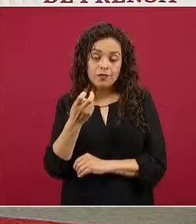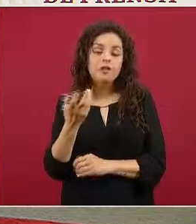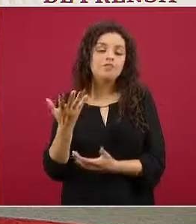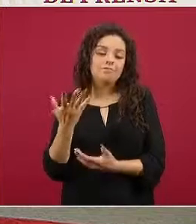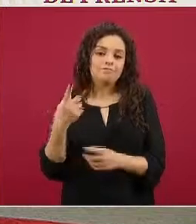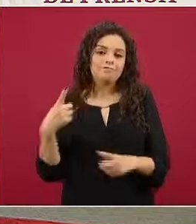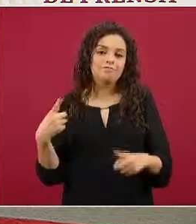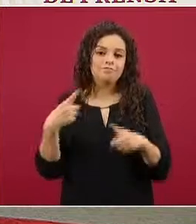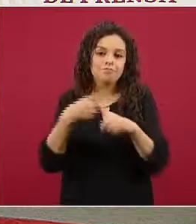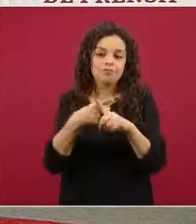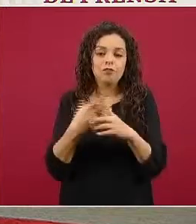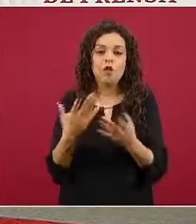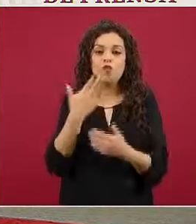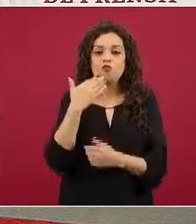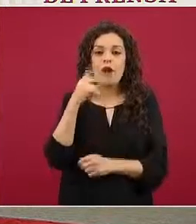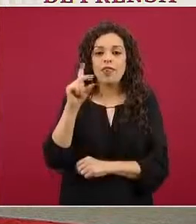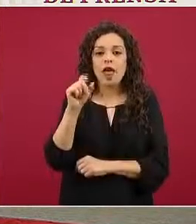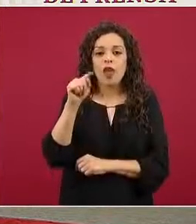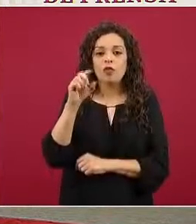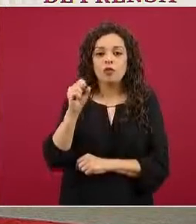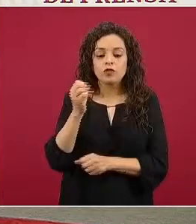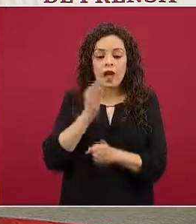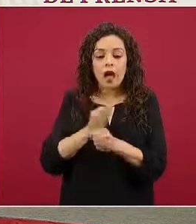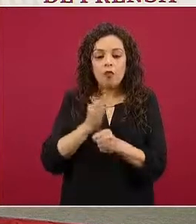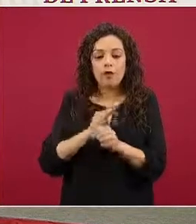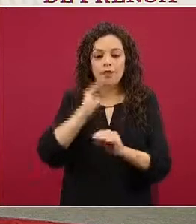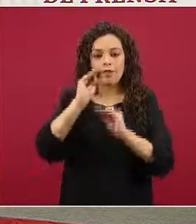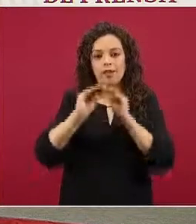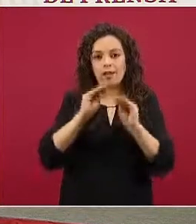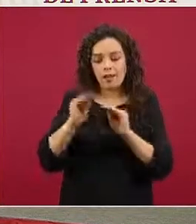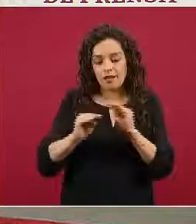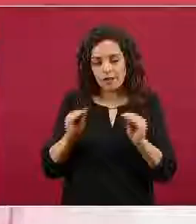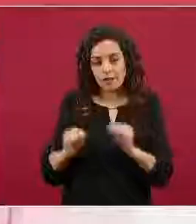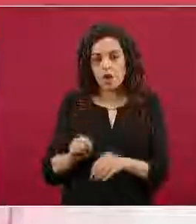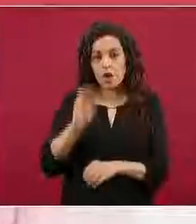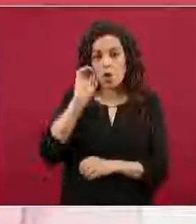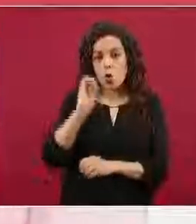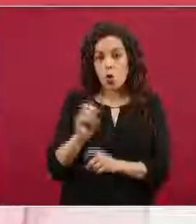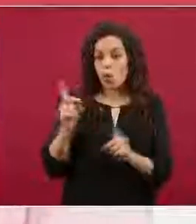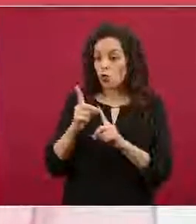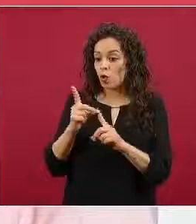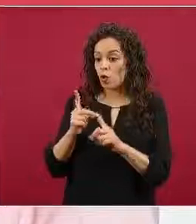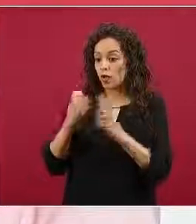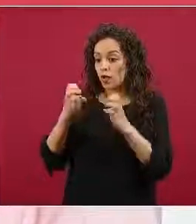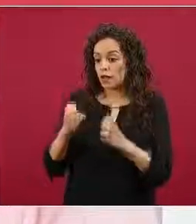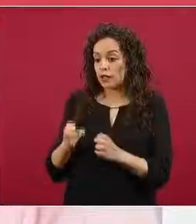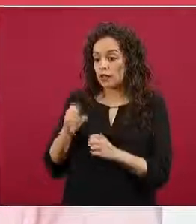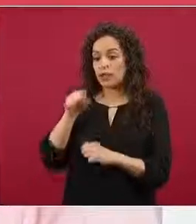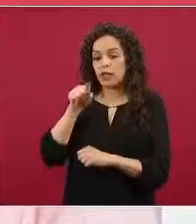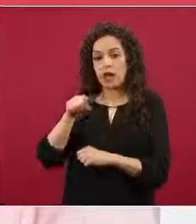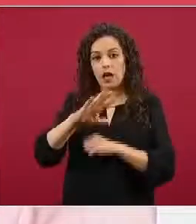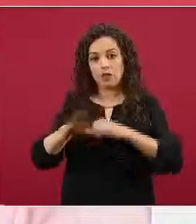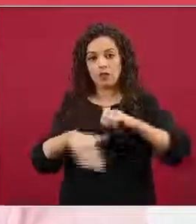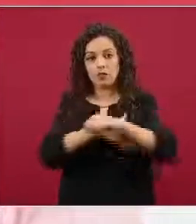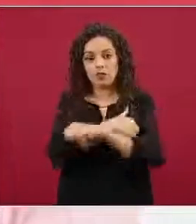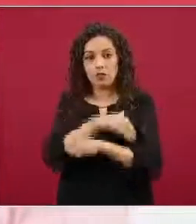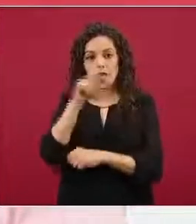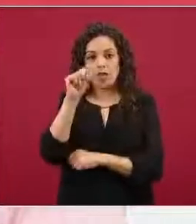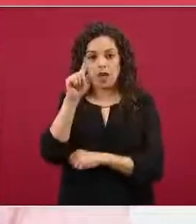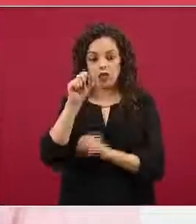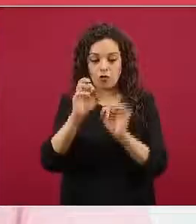una falta de actualización de los datos, o que el servidor en donde se tiene alojados los